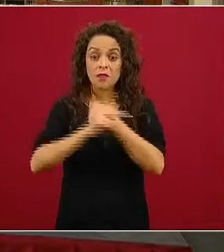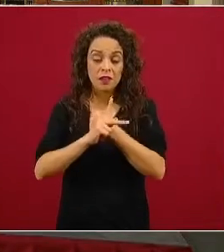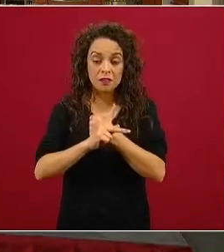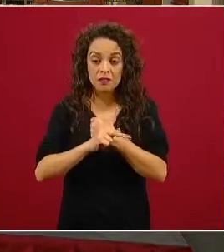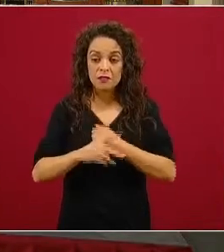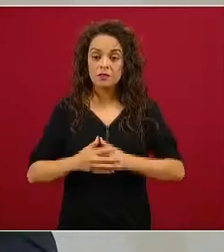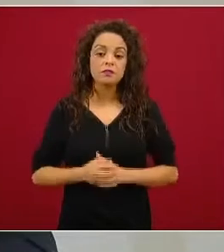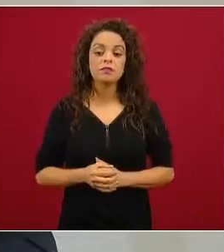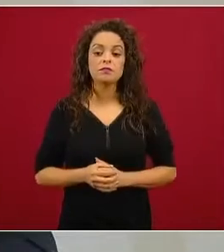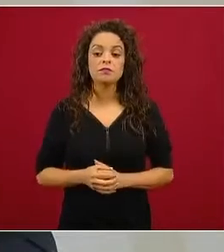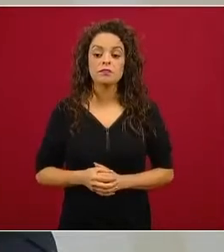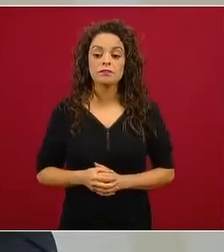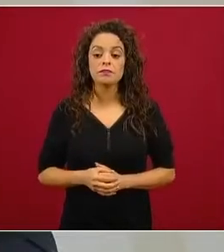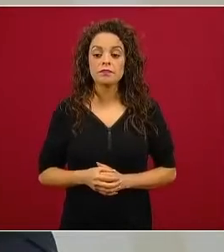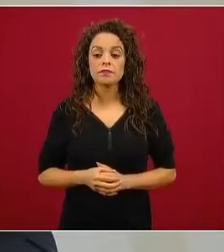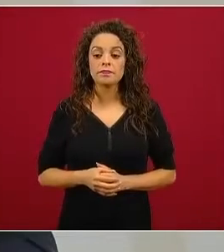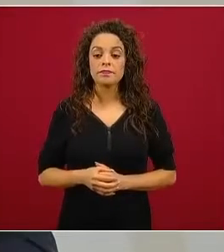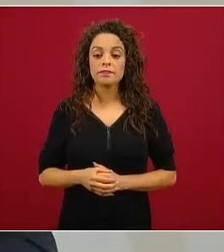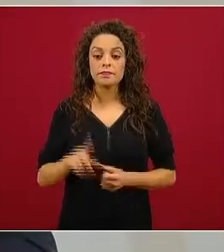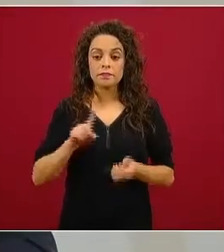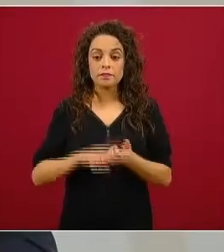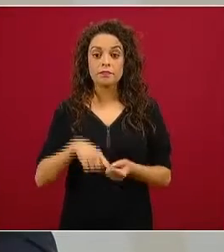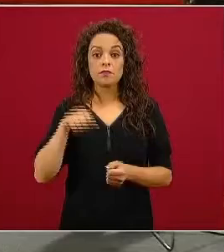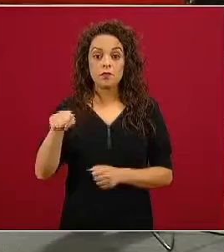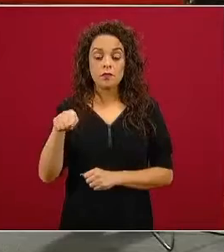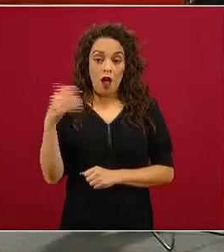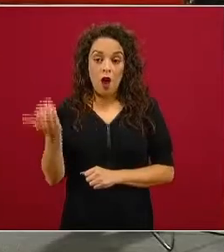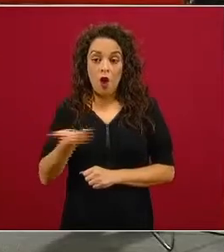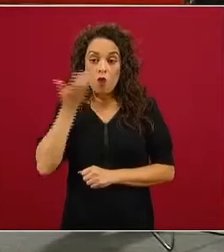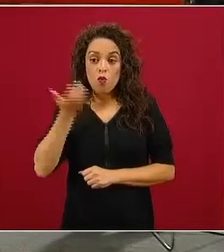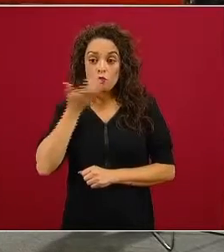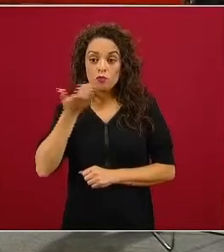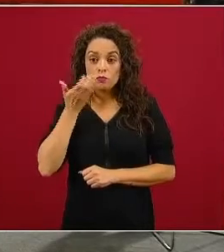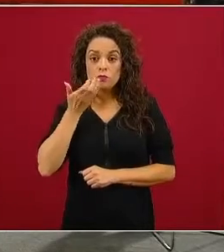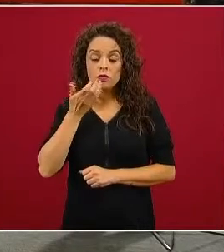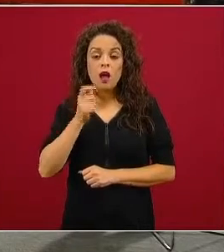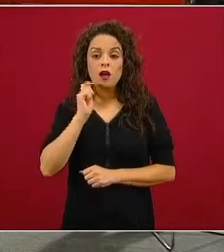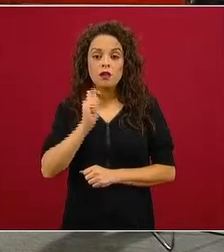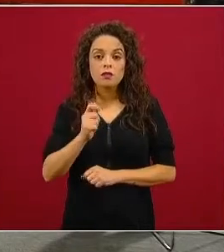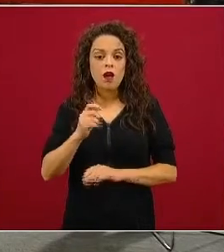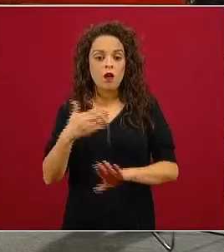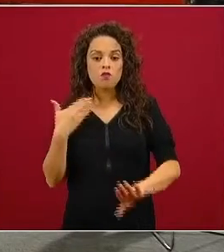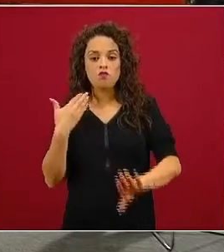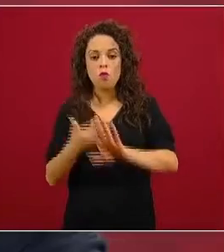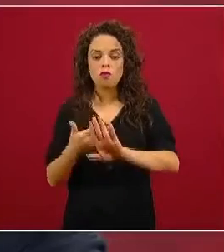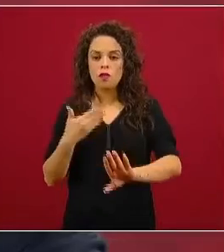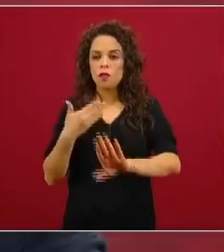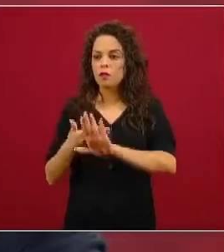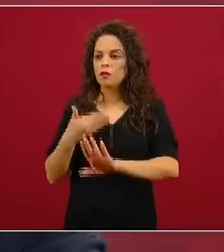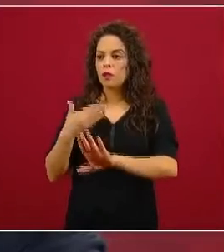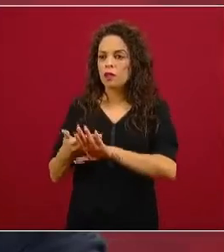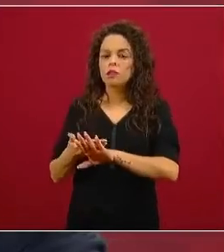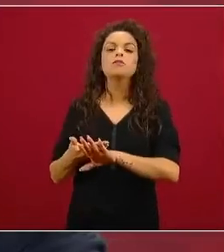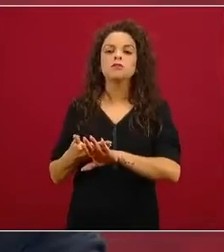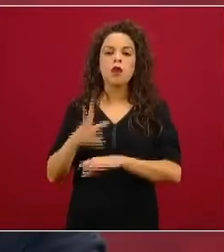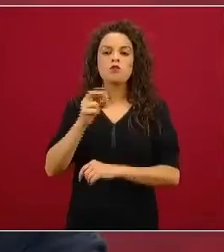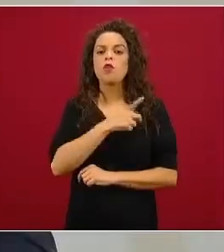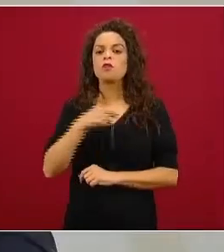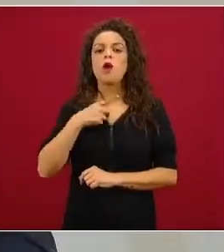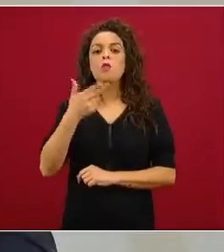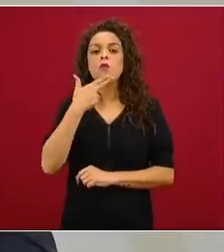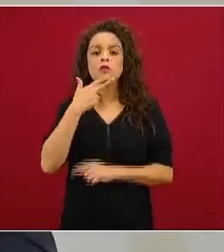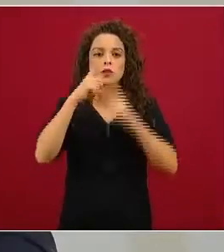también a las veces campañas bien organizadas que de hecho distribuyen mensajes